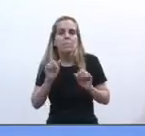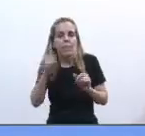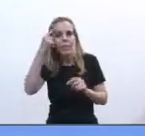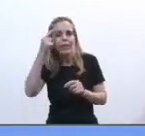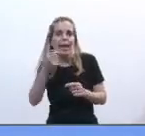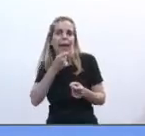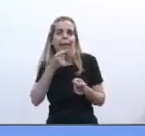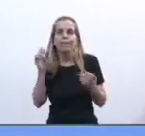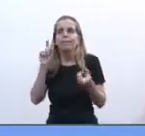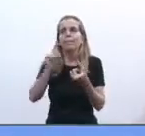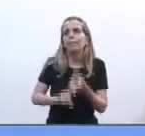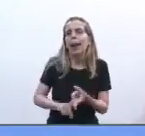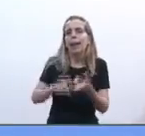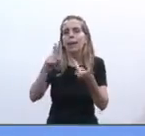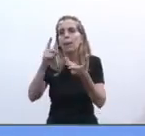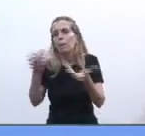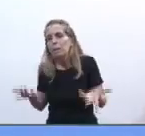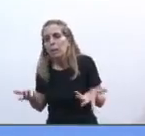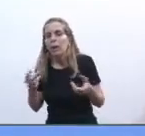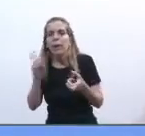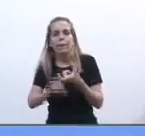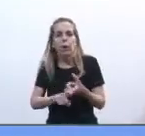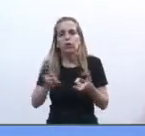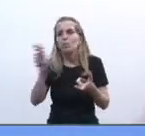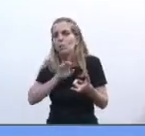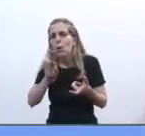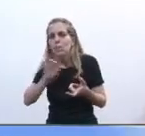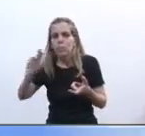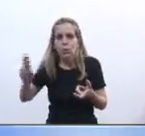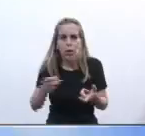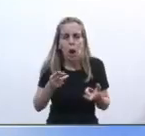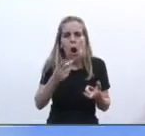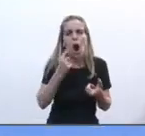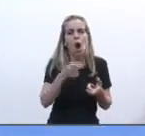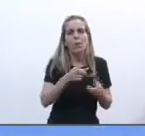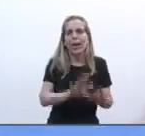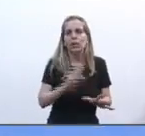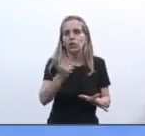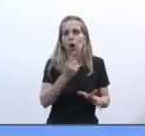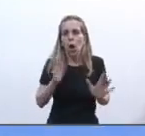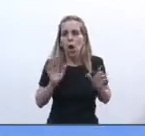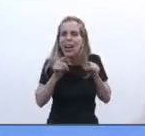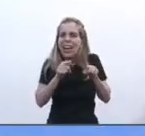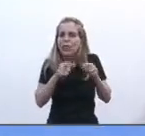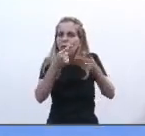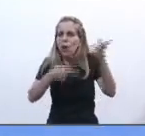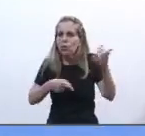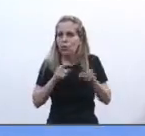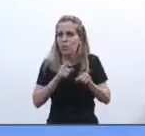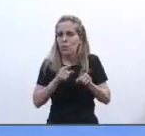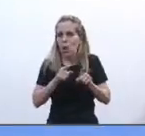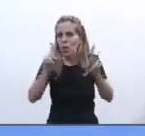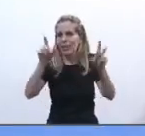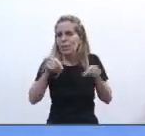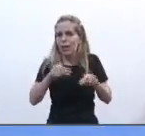compañeros que perdieron sus mujeres sus esposas eso es parte de la realidad que